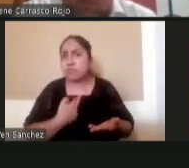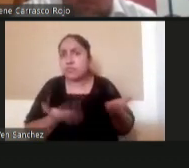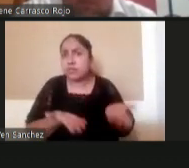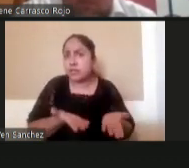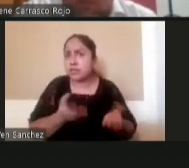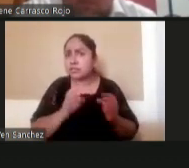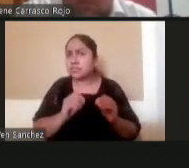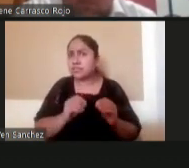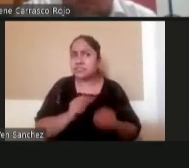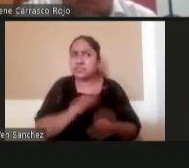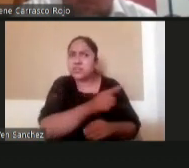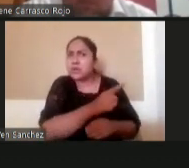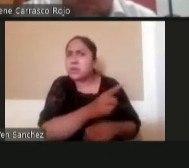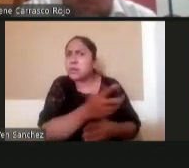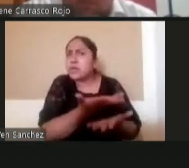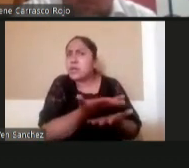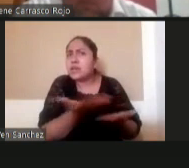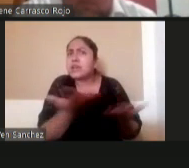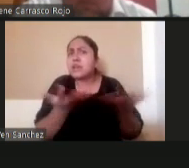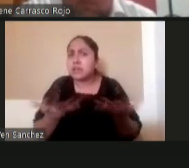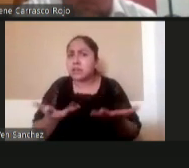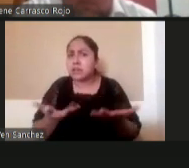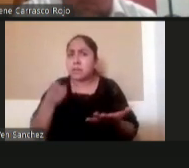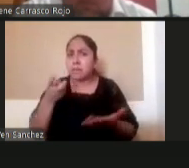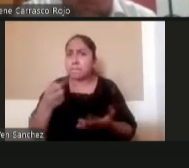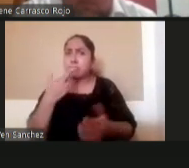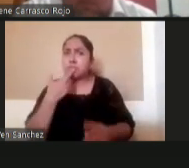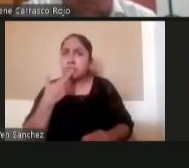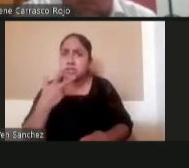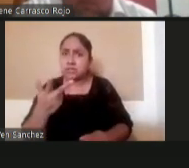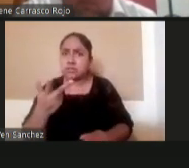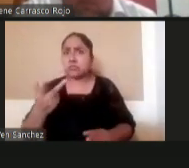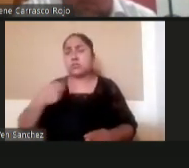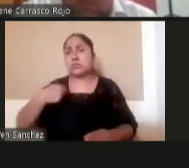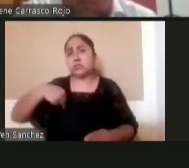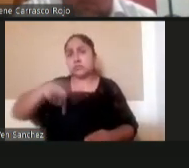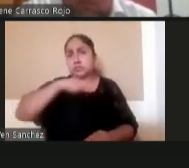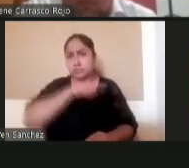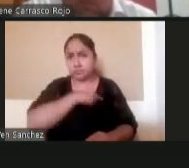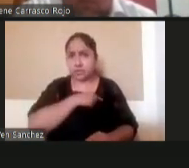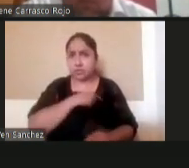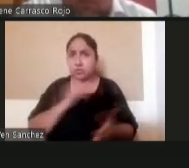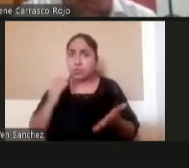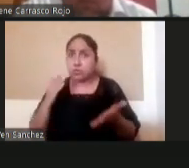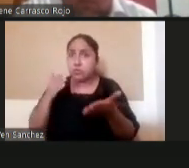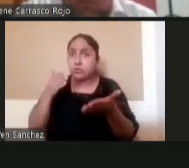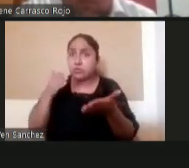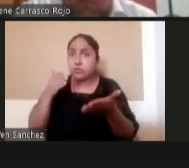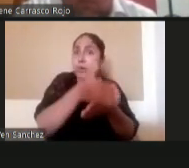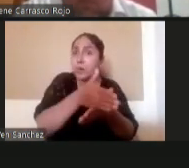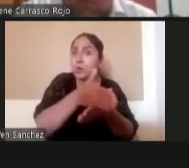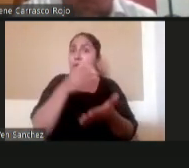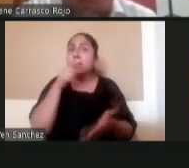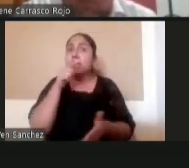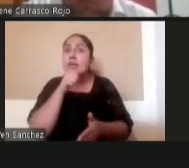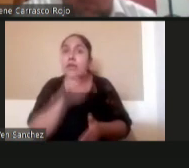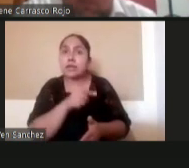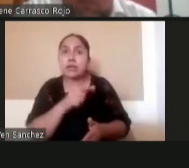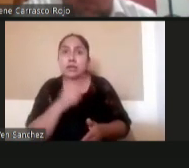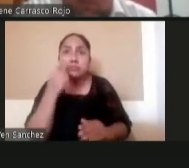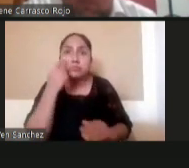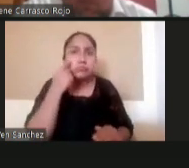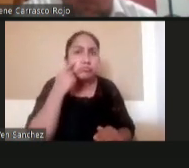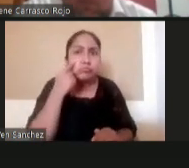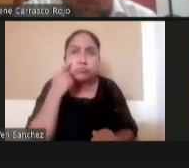mejor hacer un trabajo en campo, ir a ver el relleno sanitario, ir a ver cuánto tiempo pierde